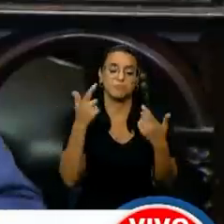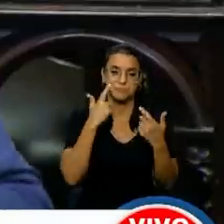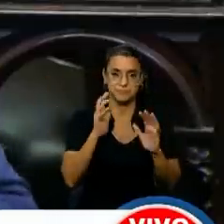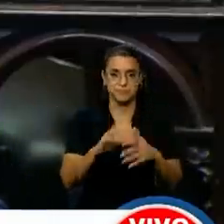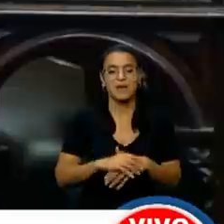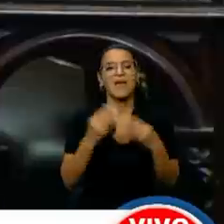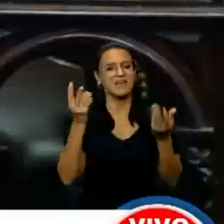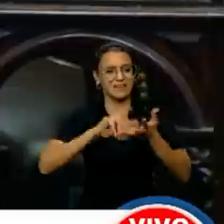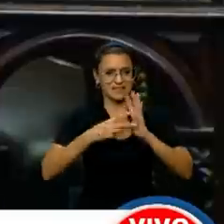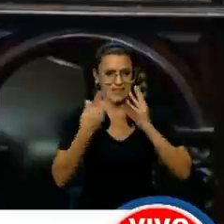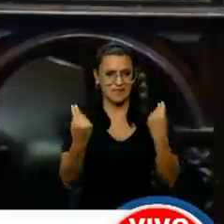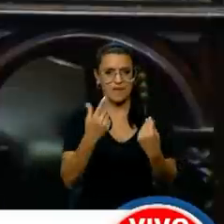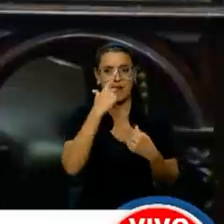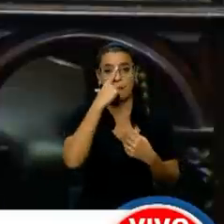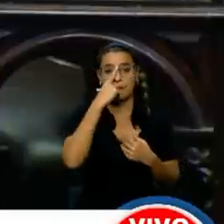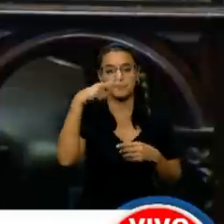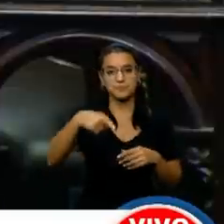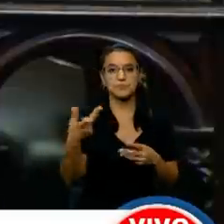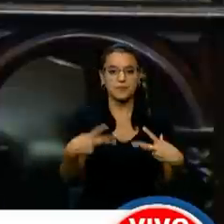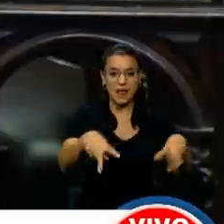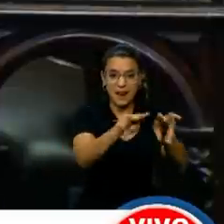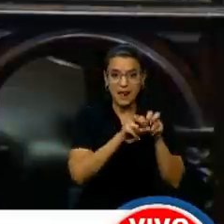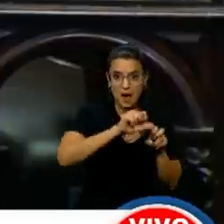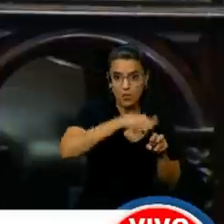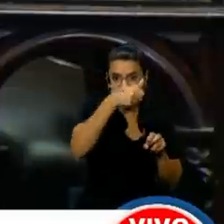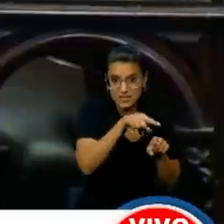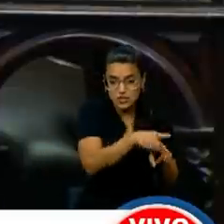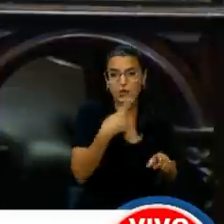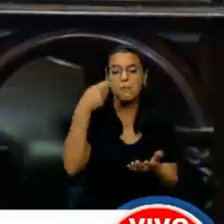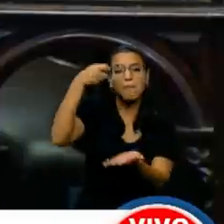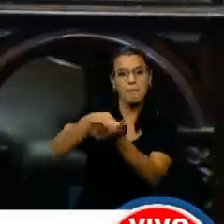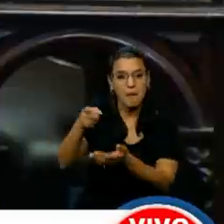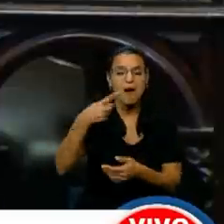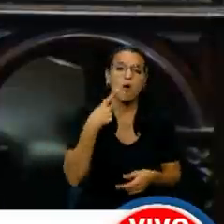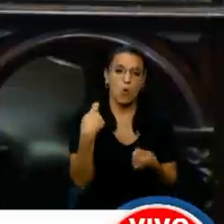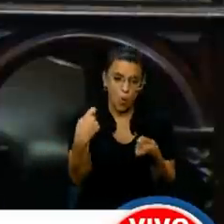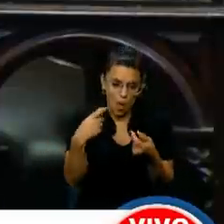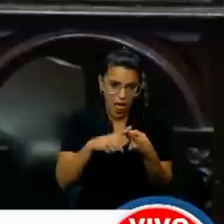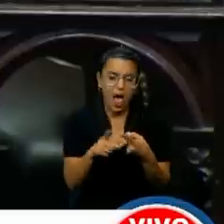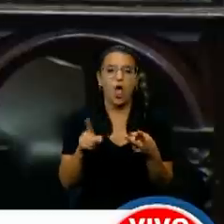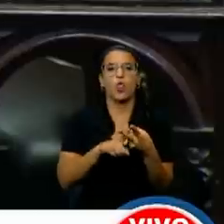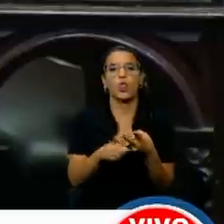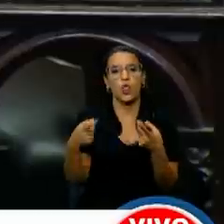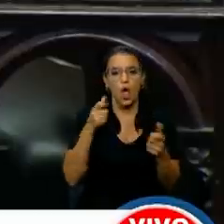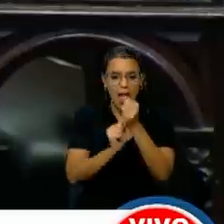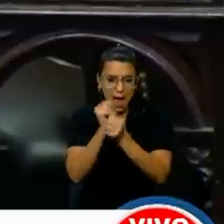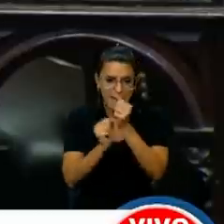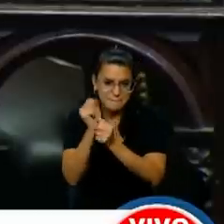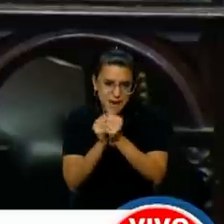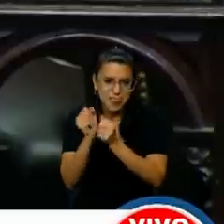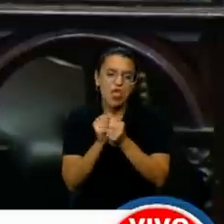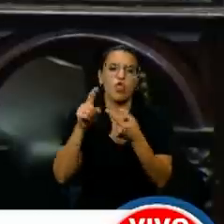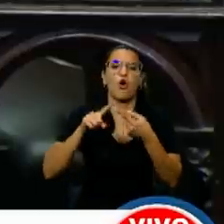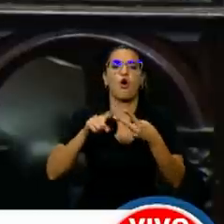qué quiere decir esto que el déficit fiscal lo van a pagar los jubilados los emprendedores